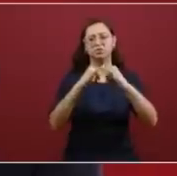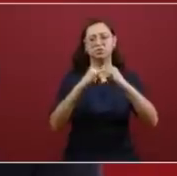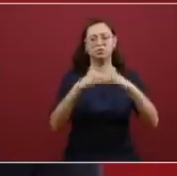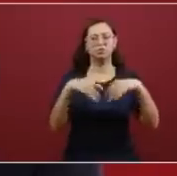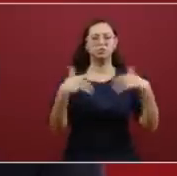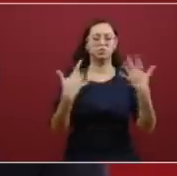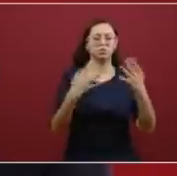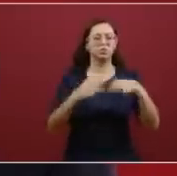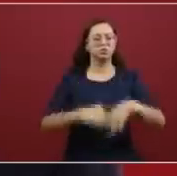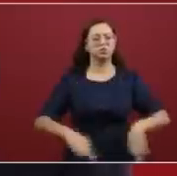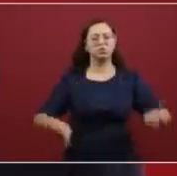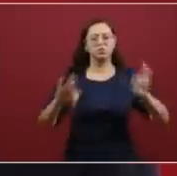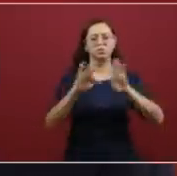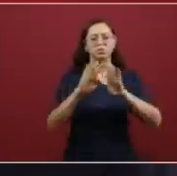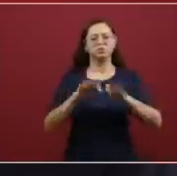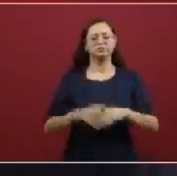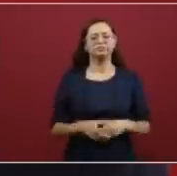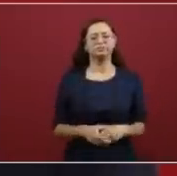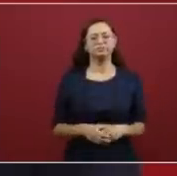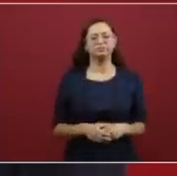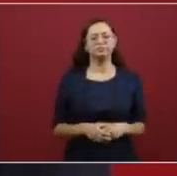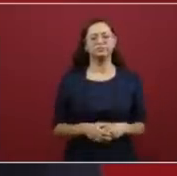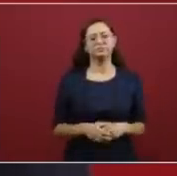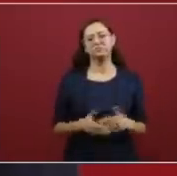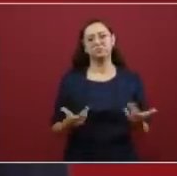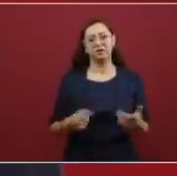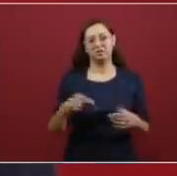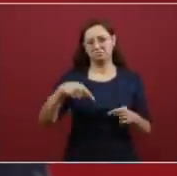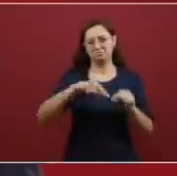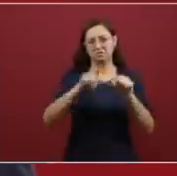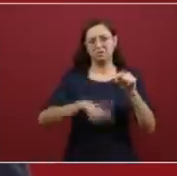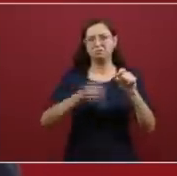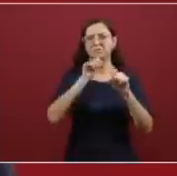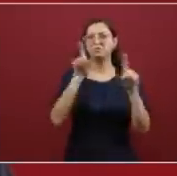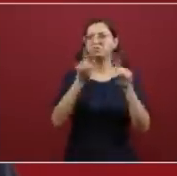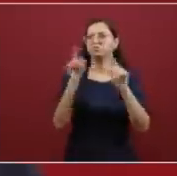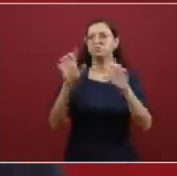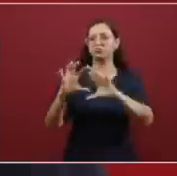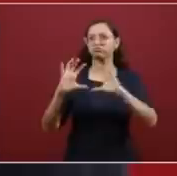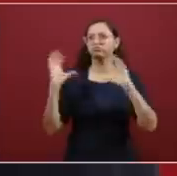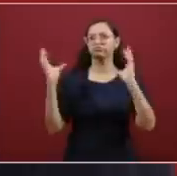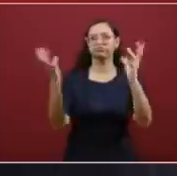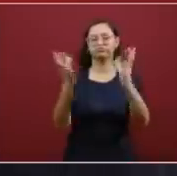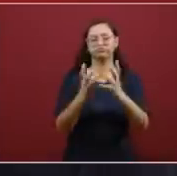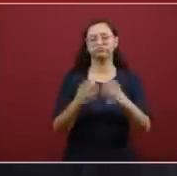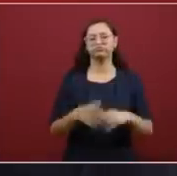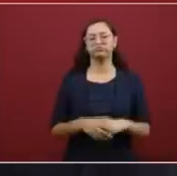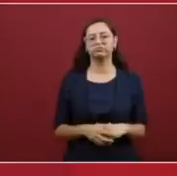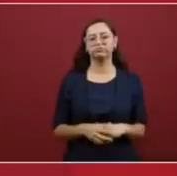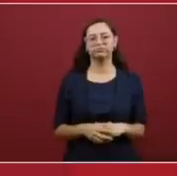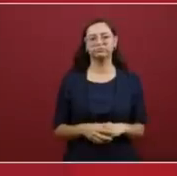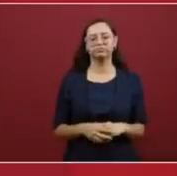muy importante en México y en el mundo, que